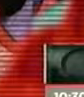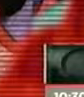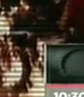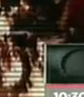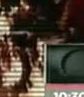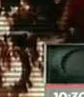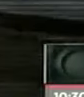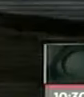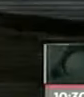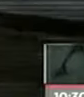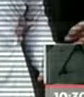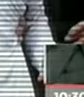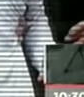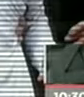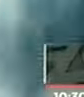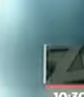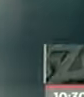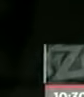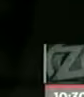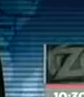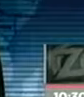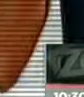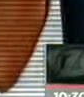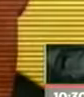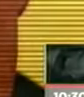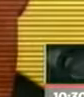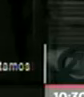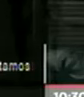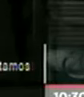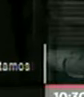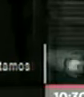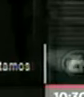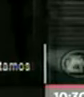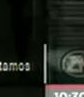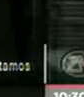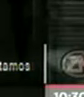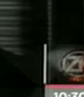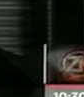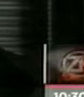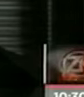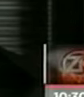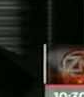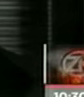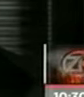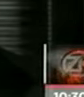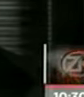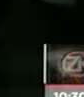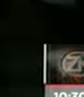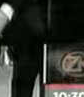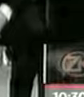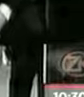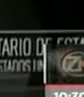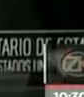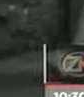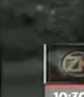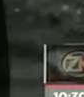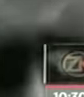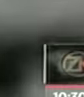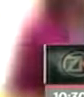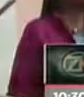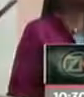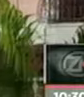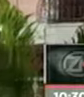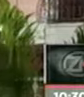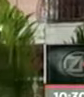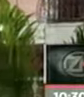Una serie de pasos ha seguido la oposición venezolana y la derecha norteamericana. Estamos con ustedes. Para declarar el